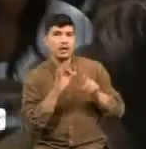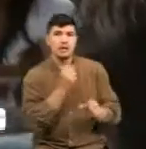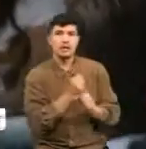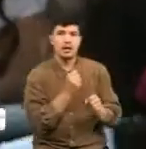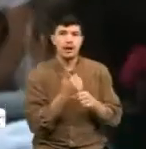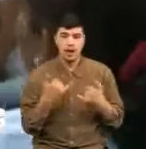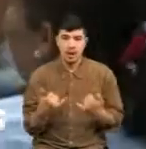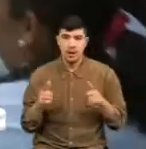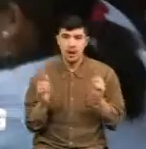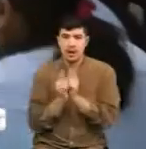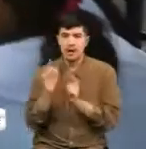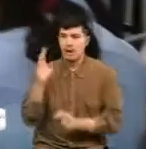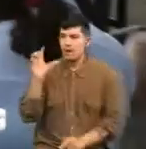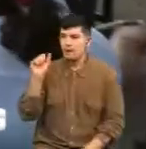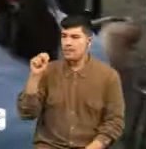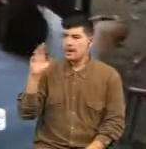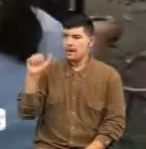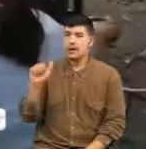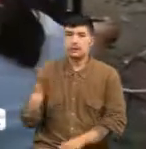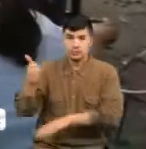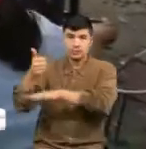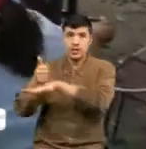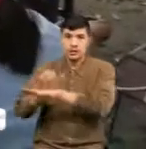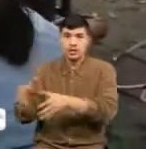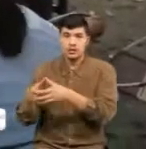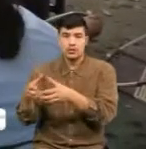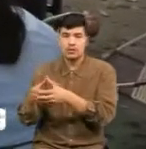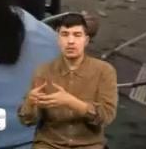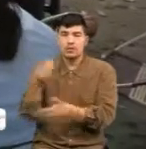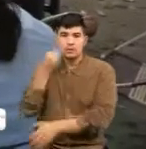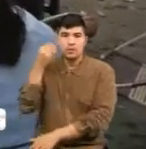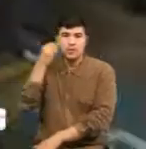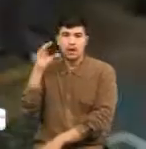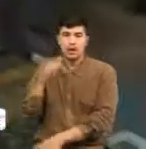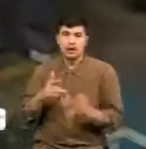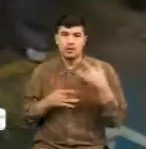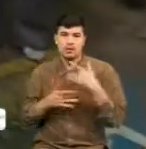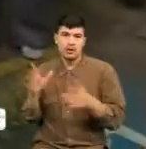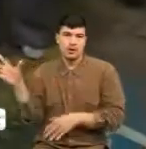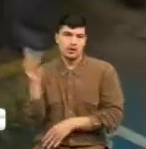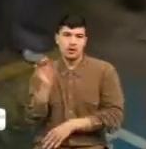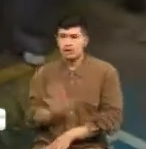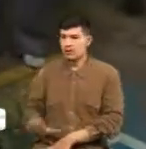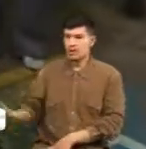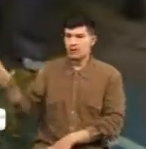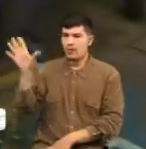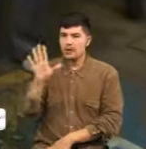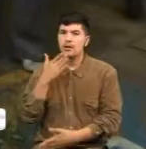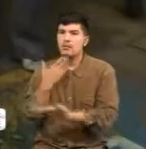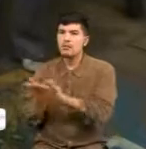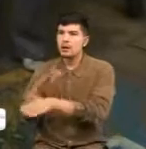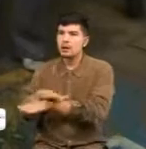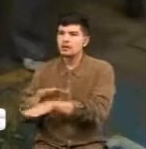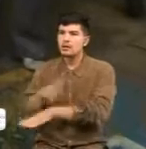estos momentos con Blanca Albarracín, presidente del Sindicato de Hogares Comunitarios, de obviamente de todo el departamento. Blanca, muy buenas